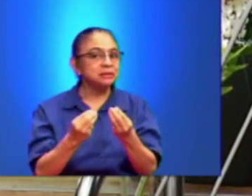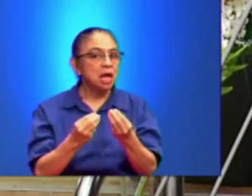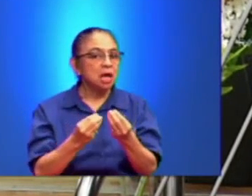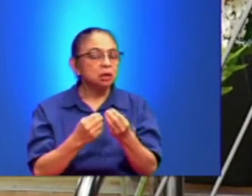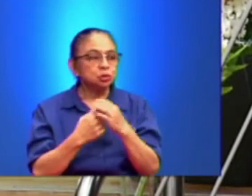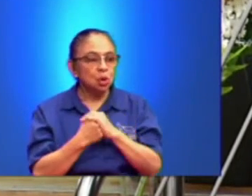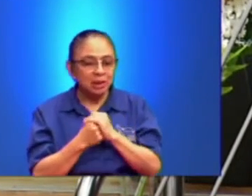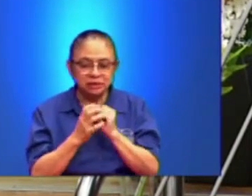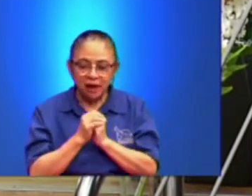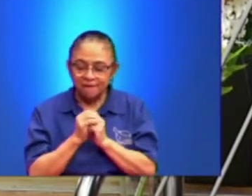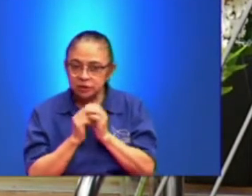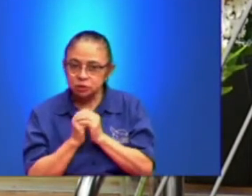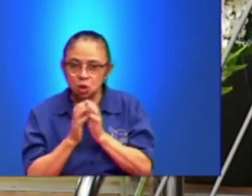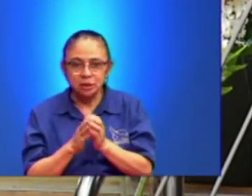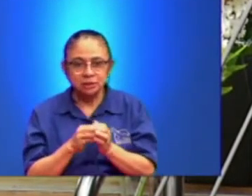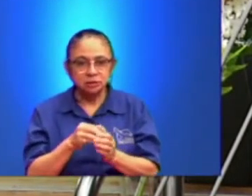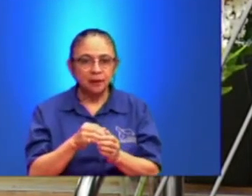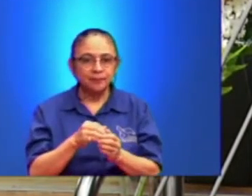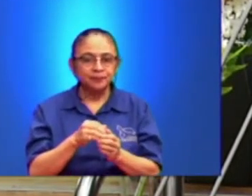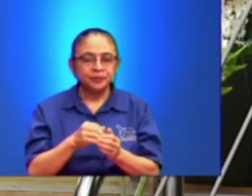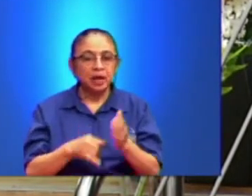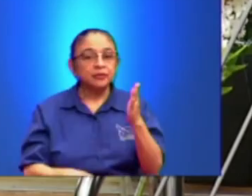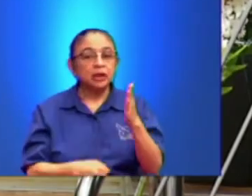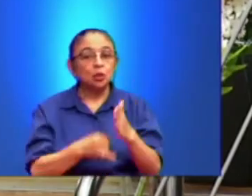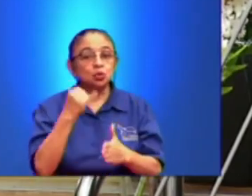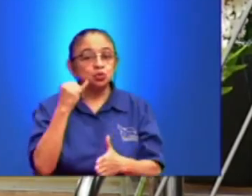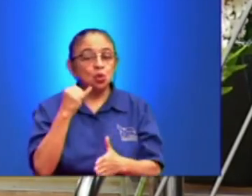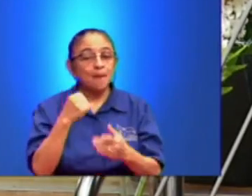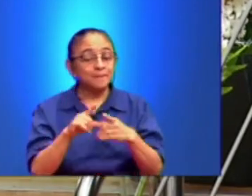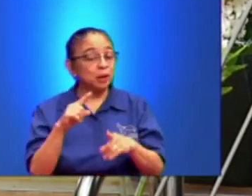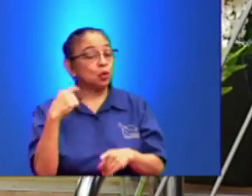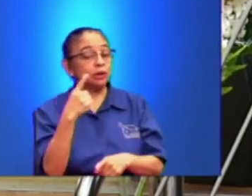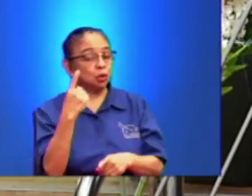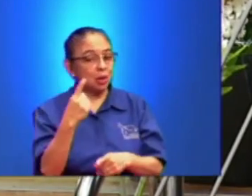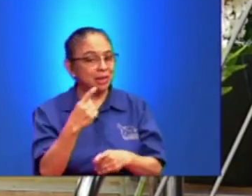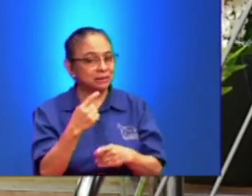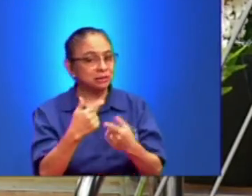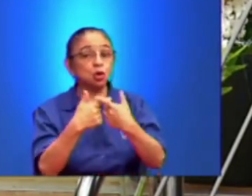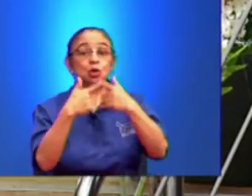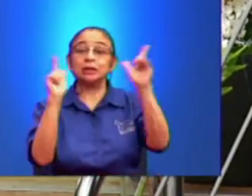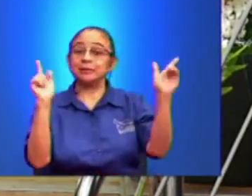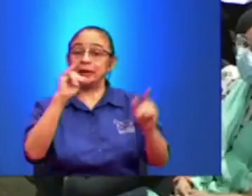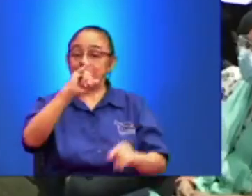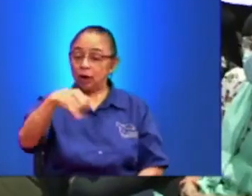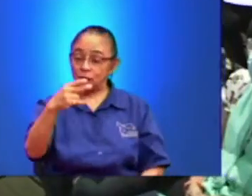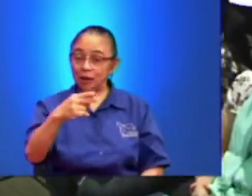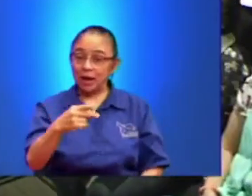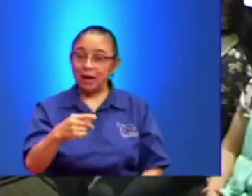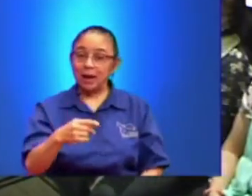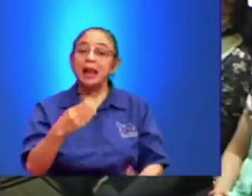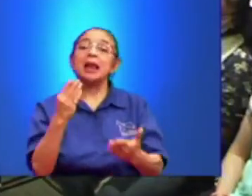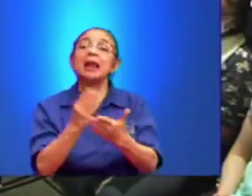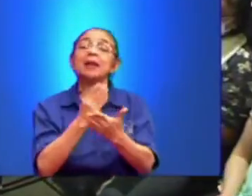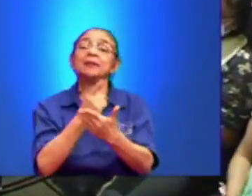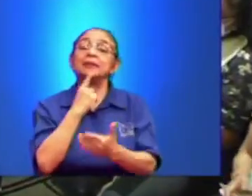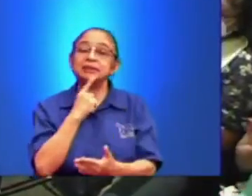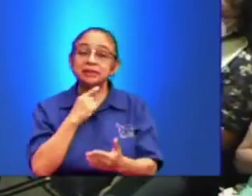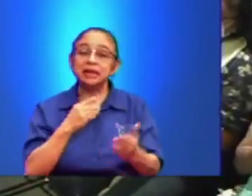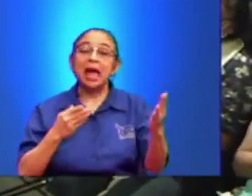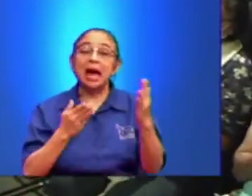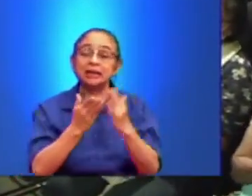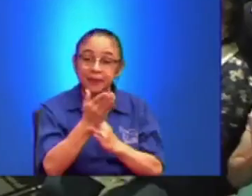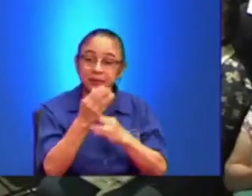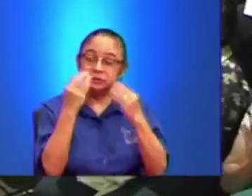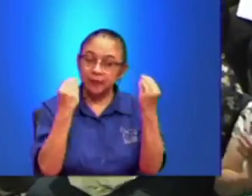justo pero todas ellas le librará yo bajo se les olvida que la biblia dice que es necesario que a través de